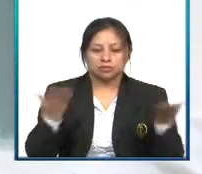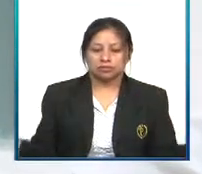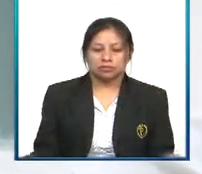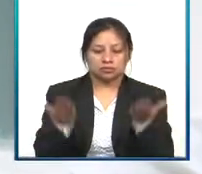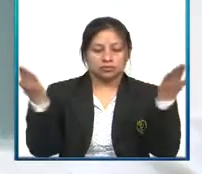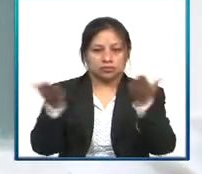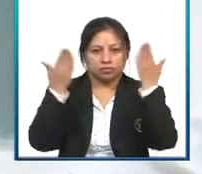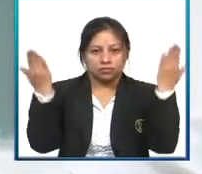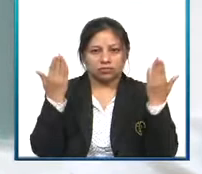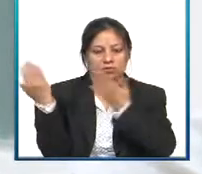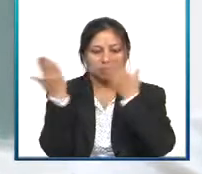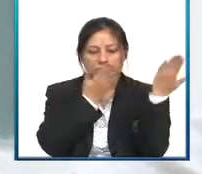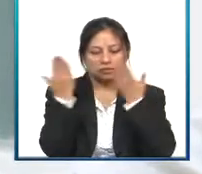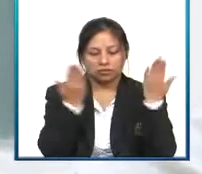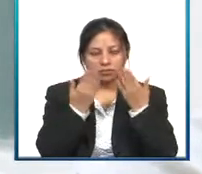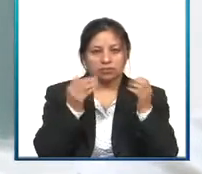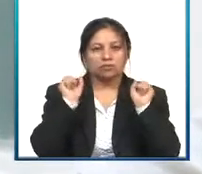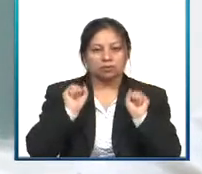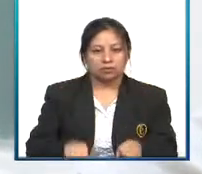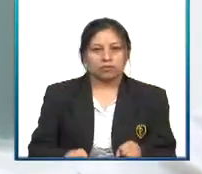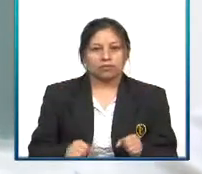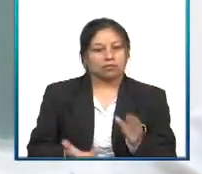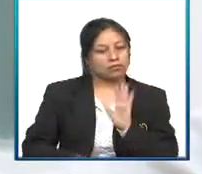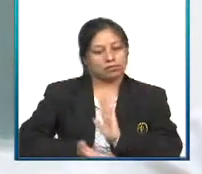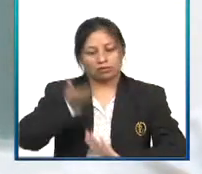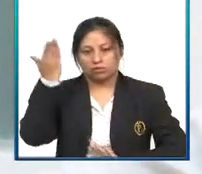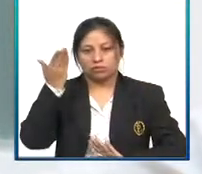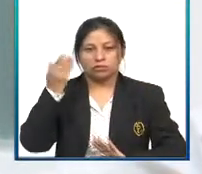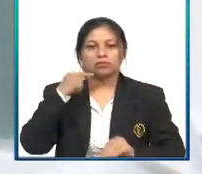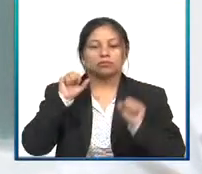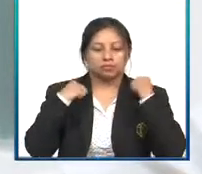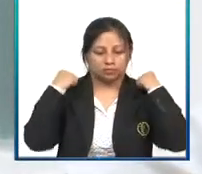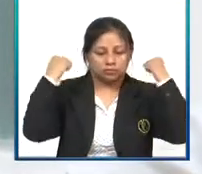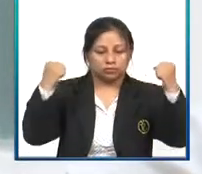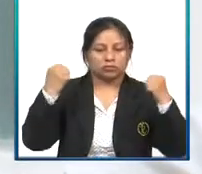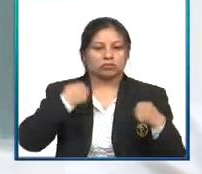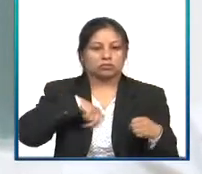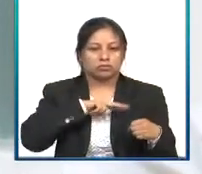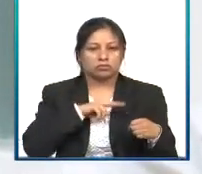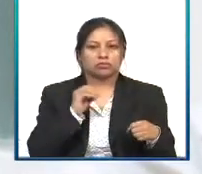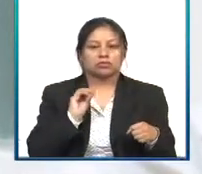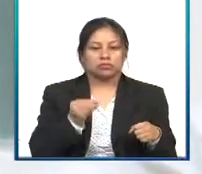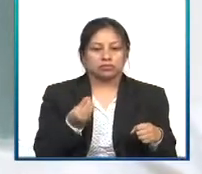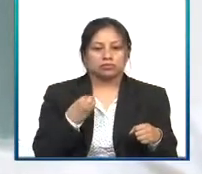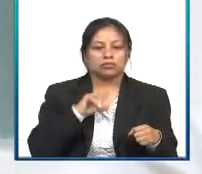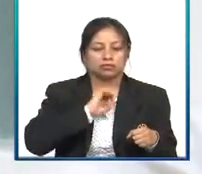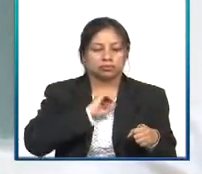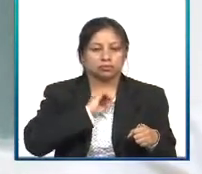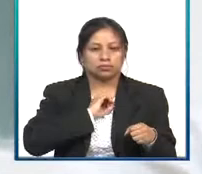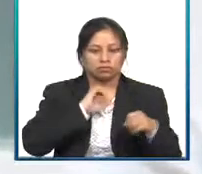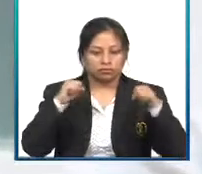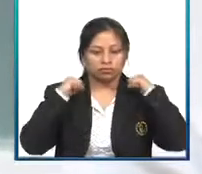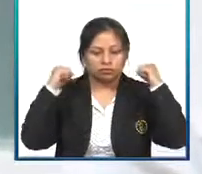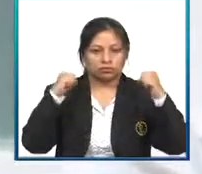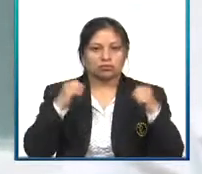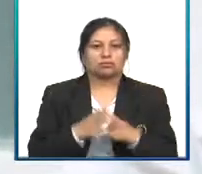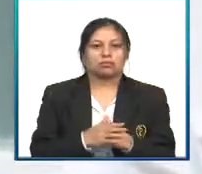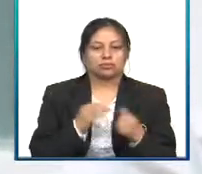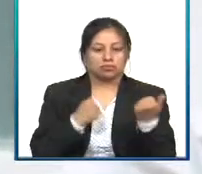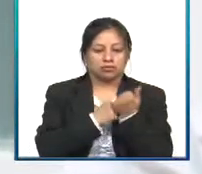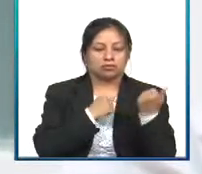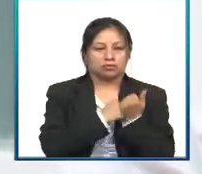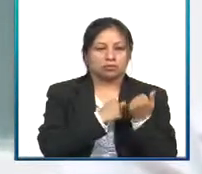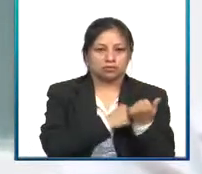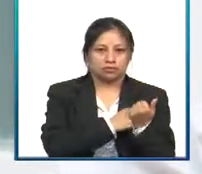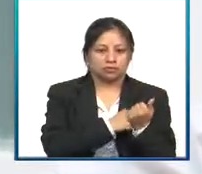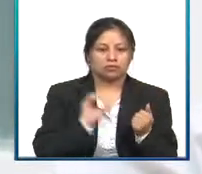impulsarnos más en nuestros estudios y poder sacar lo que podemos lograr, así como nosotros que estas medallas las ganamos gracias al apoyo que